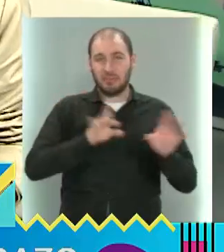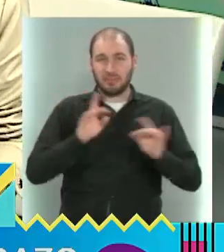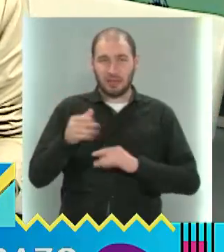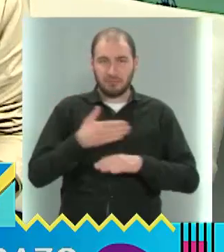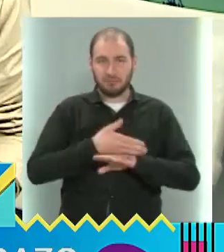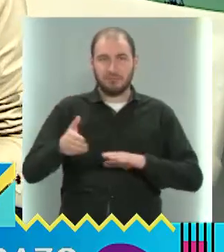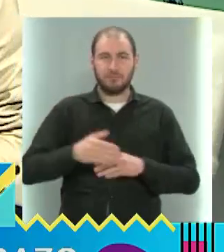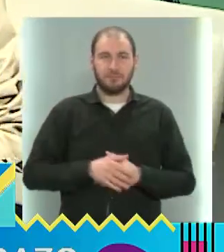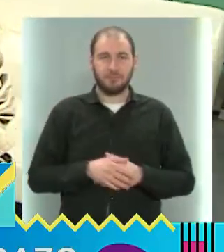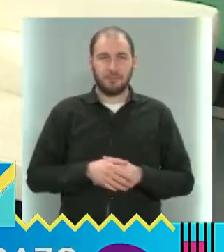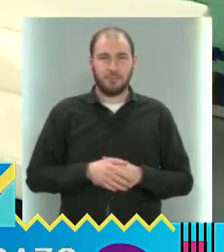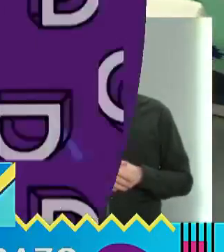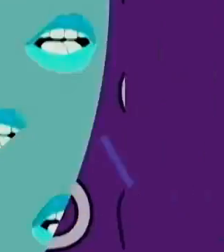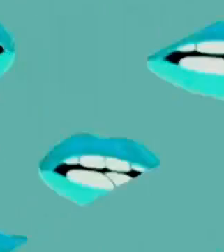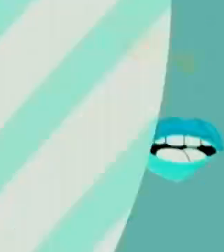para continuar el debate.